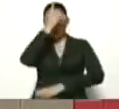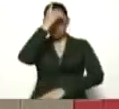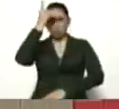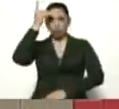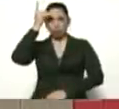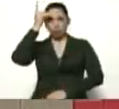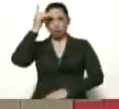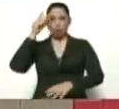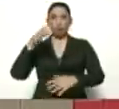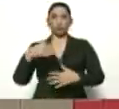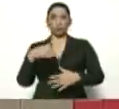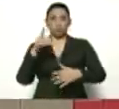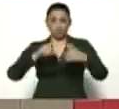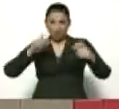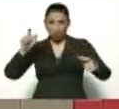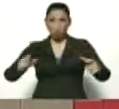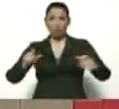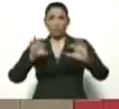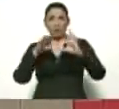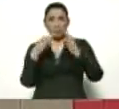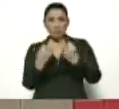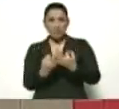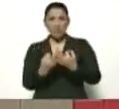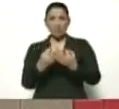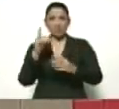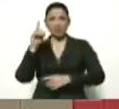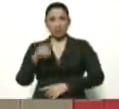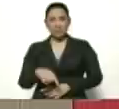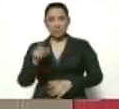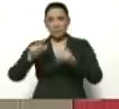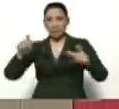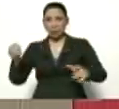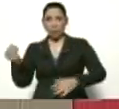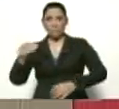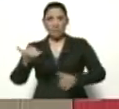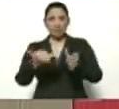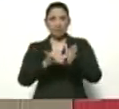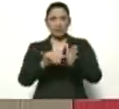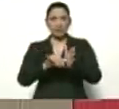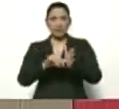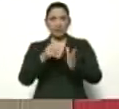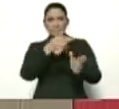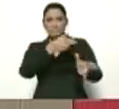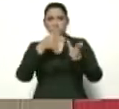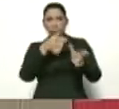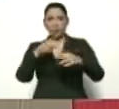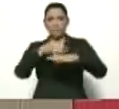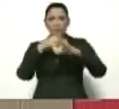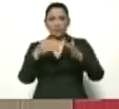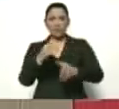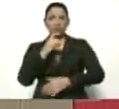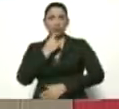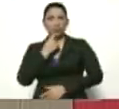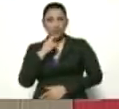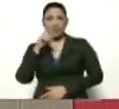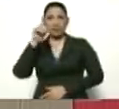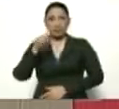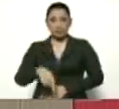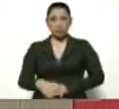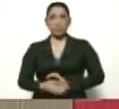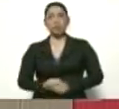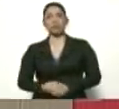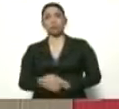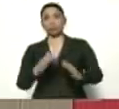sus aliados sus familiares sus personas más cercanas la eliminación de ministro la defensa la eliminación del alto mando militar